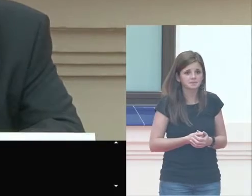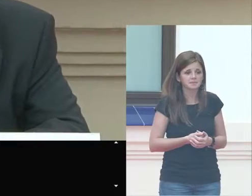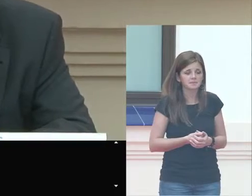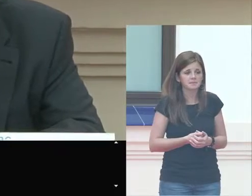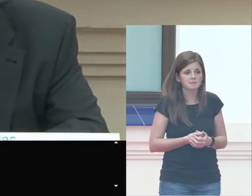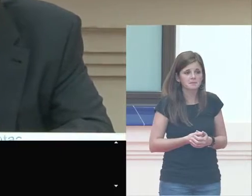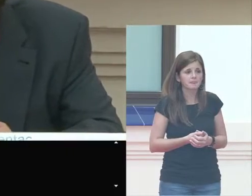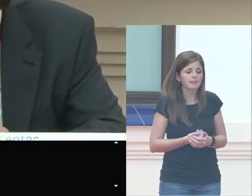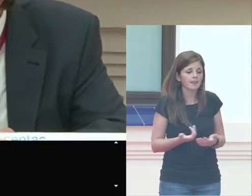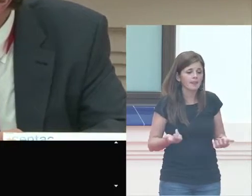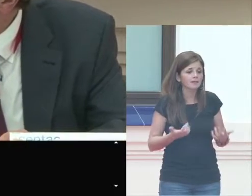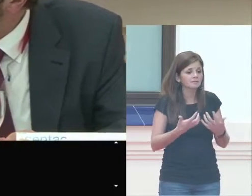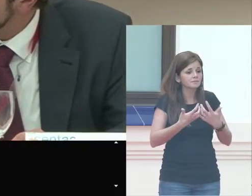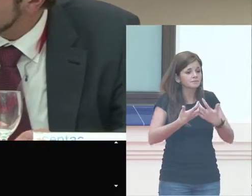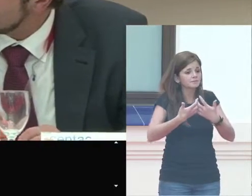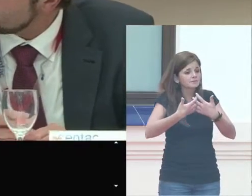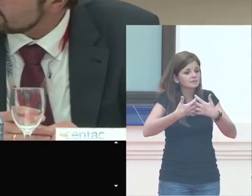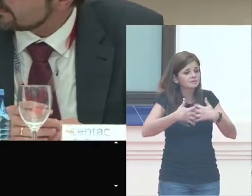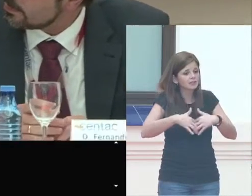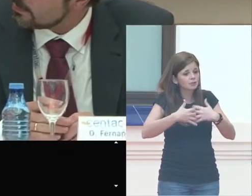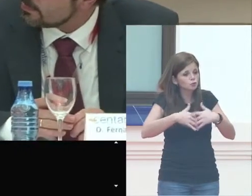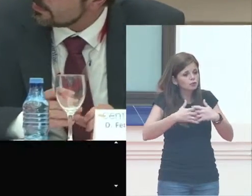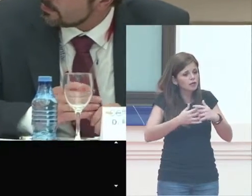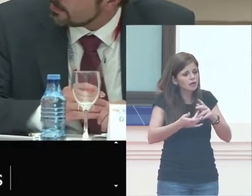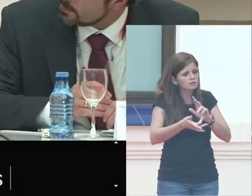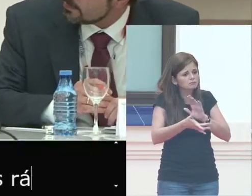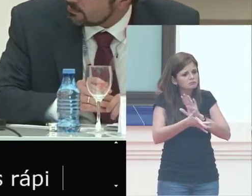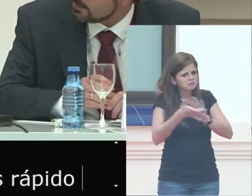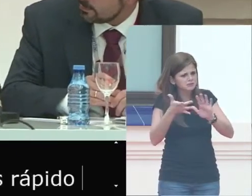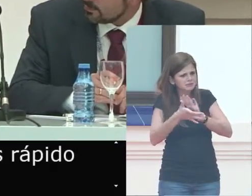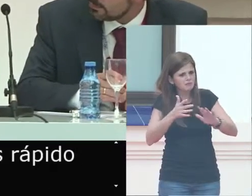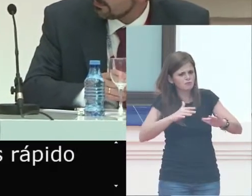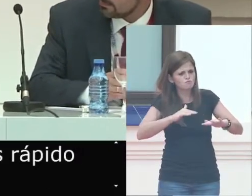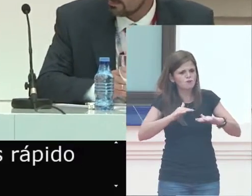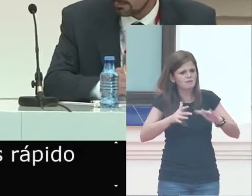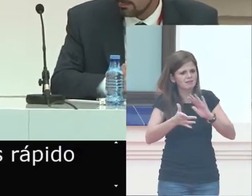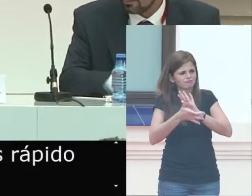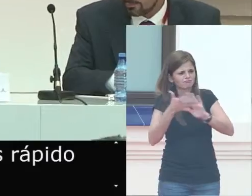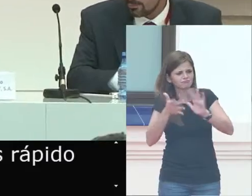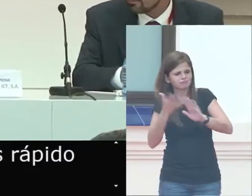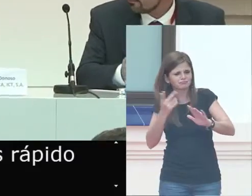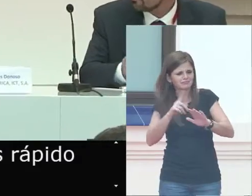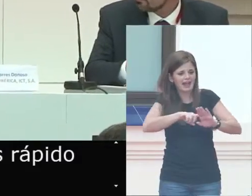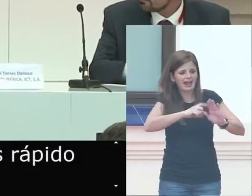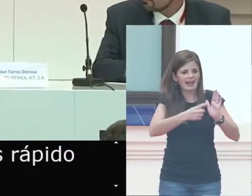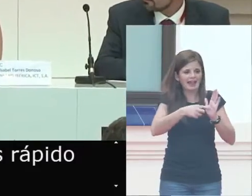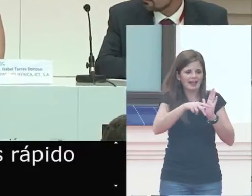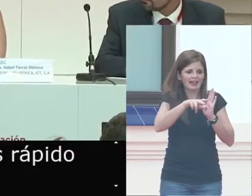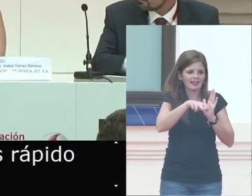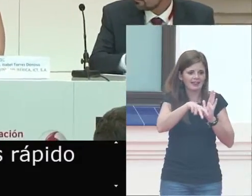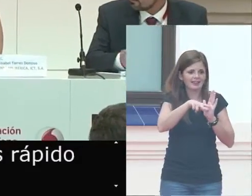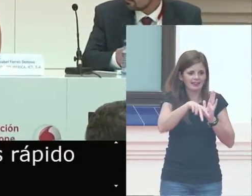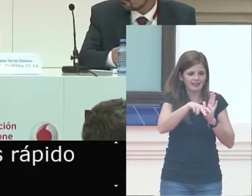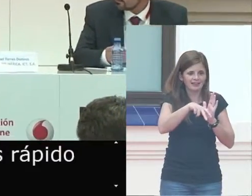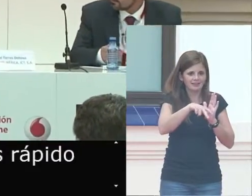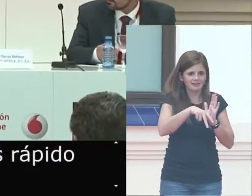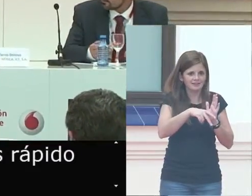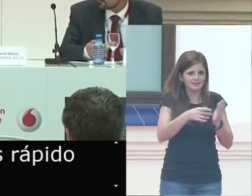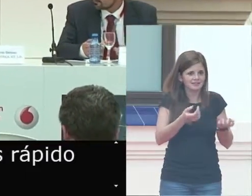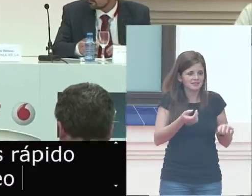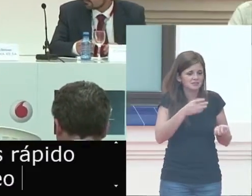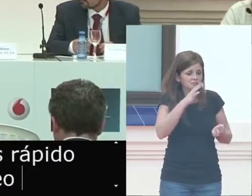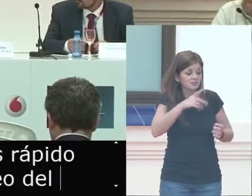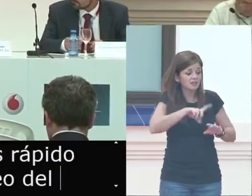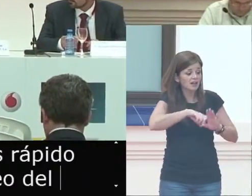la industria mueve mucho más rápido que la ley, porque la ley sigue el deseo del